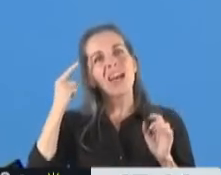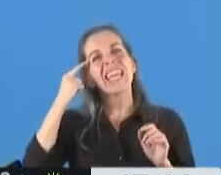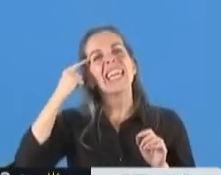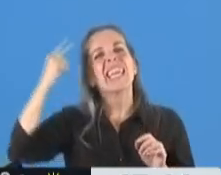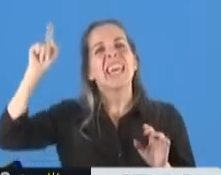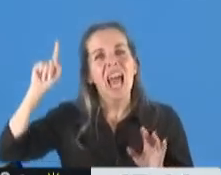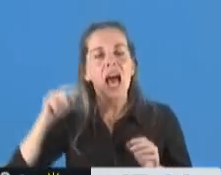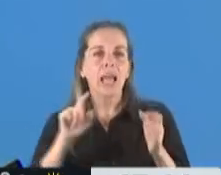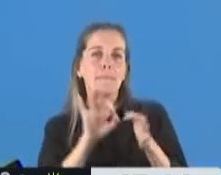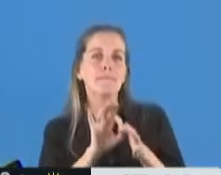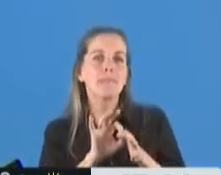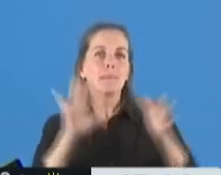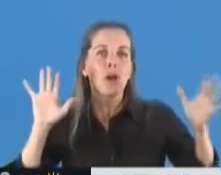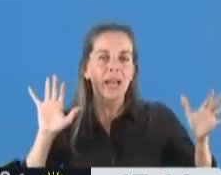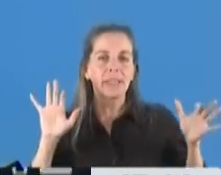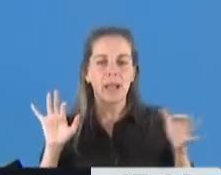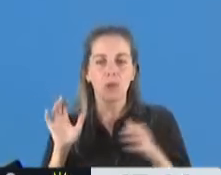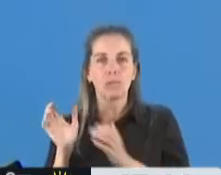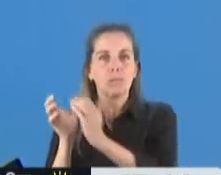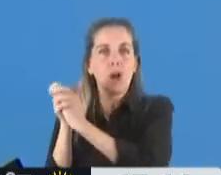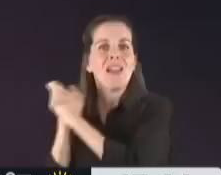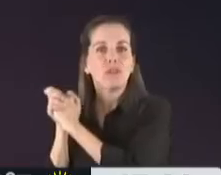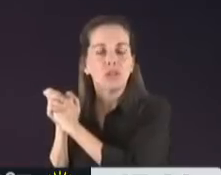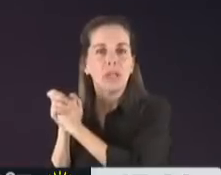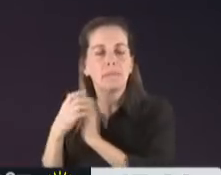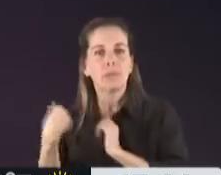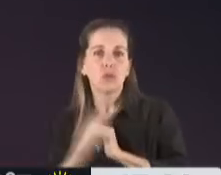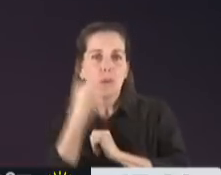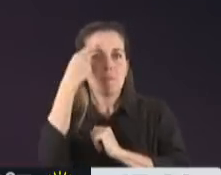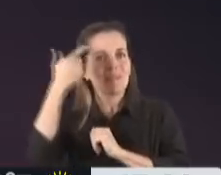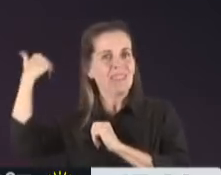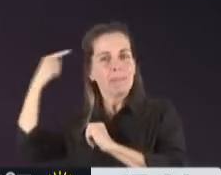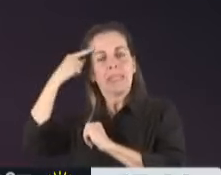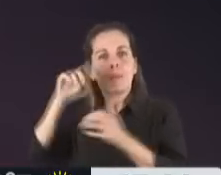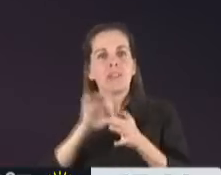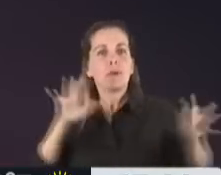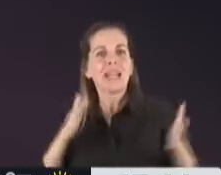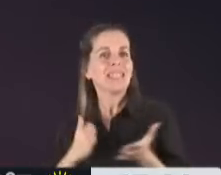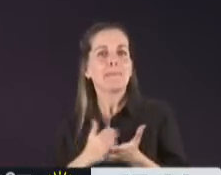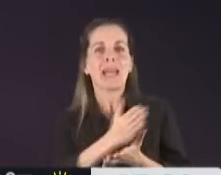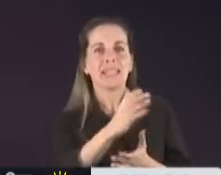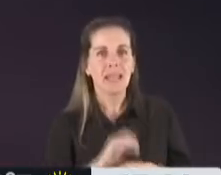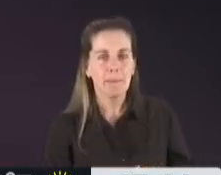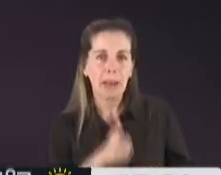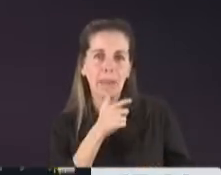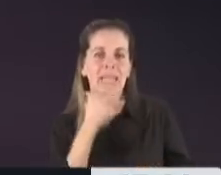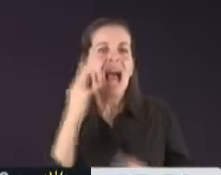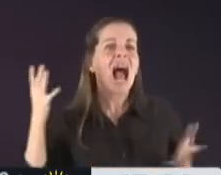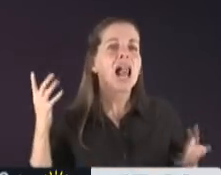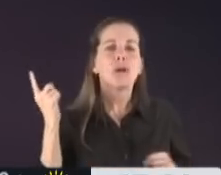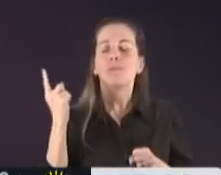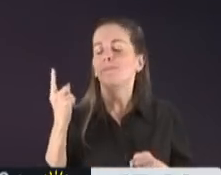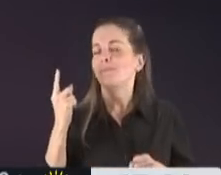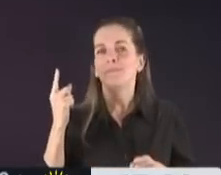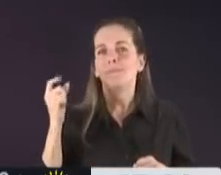de que la democracia que llegaba con Alfonsín tenía que durar para siempre. Y parecía una utopía, porque la verdad es